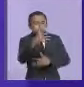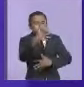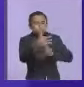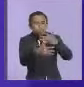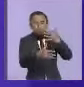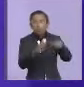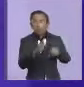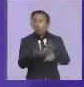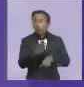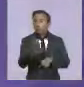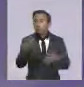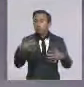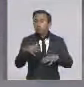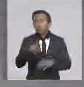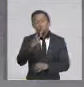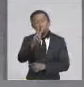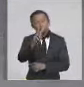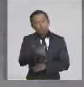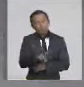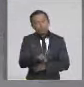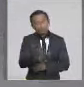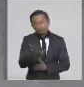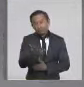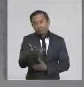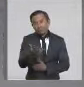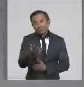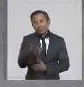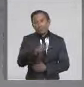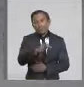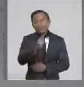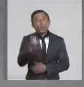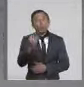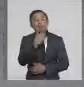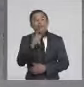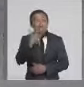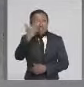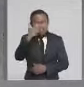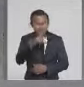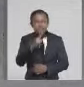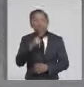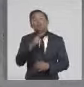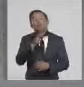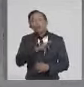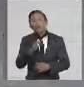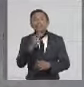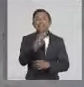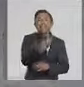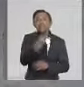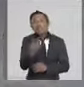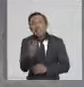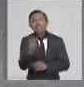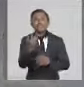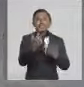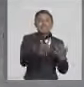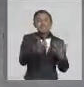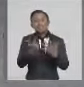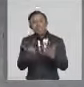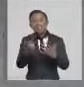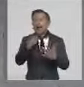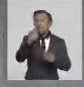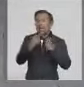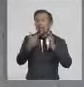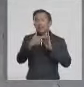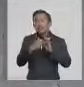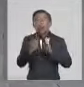Antonio, tú, claro que podemos reconocer la honestidad, pero tus 3 de 3, tus 7 de 7 o tu 25 de 25 no